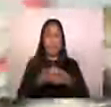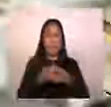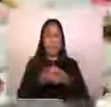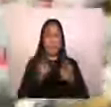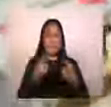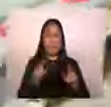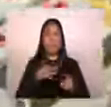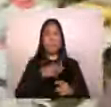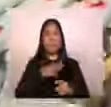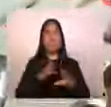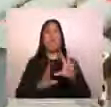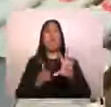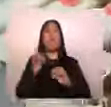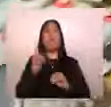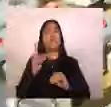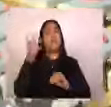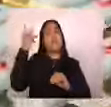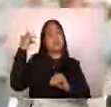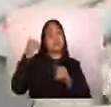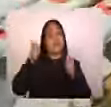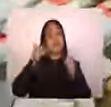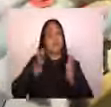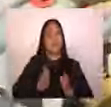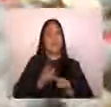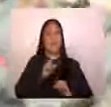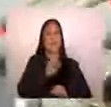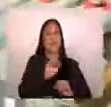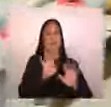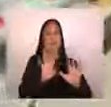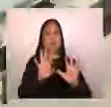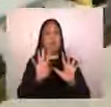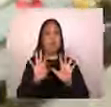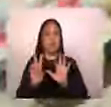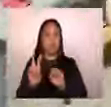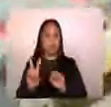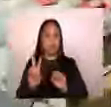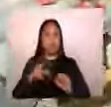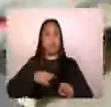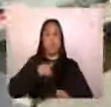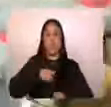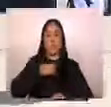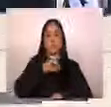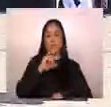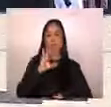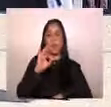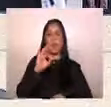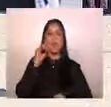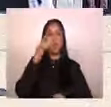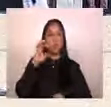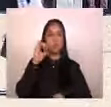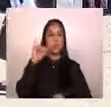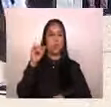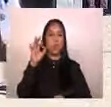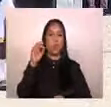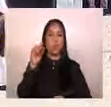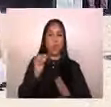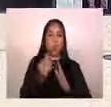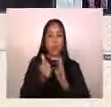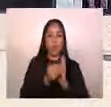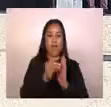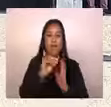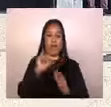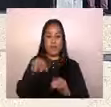con solo 11 integrantes. En 1992, el profesor Joaquín Mendoza fue nombrado instructor de la banda.